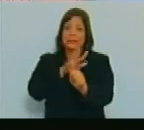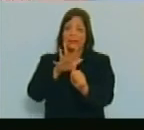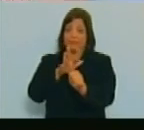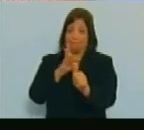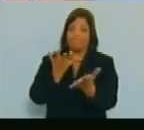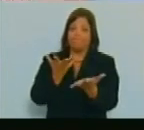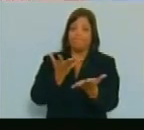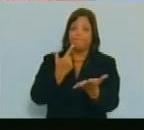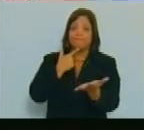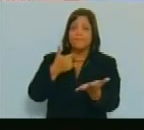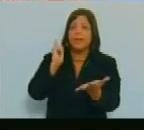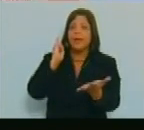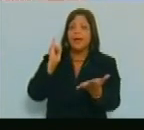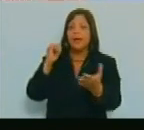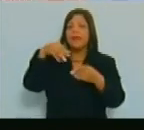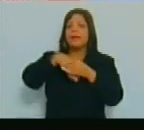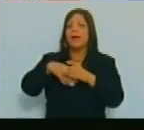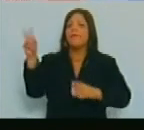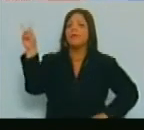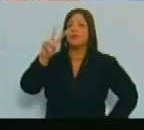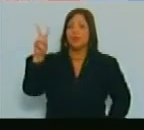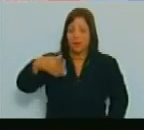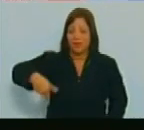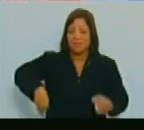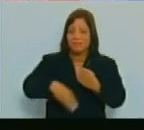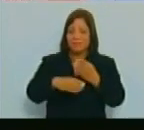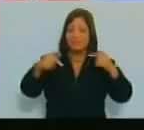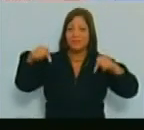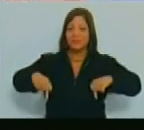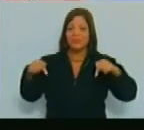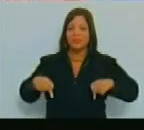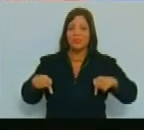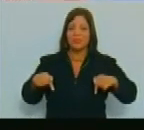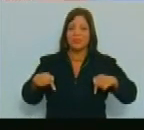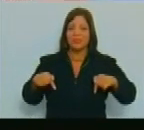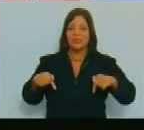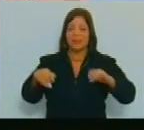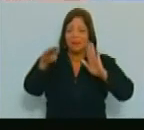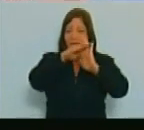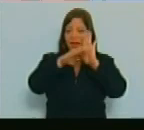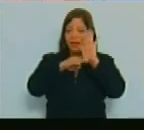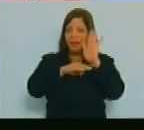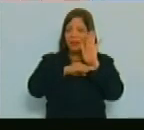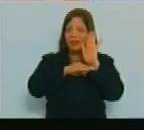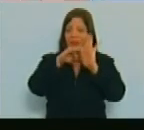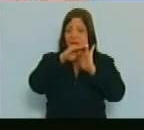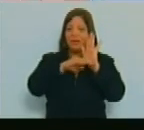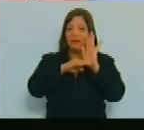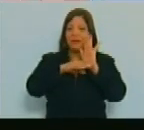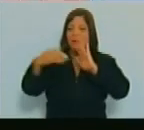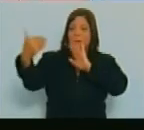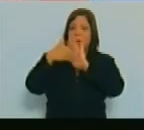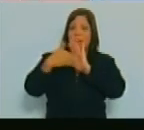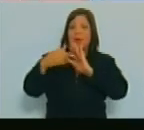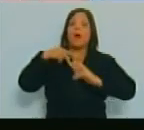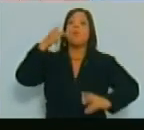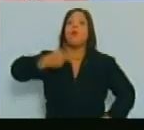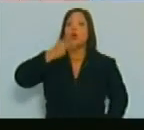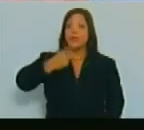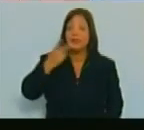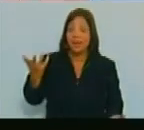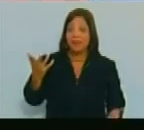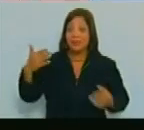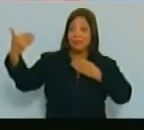en donde se encuentra inmersa venezuela dentro de esos ámbitos correctos tenemos una amenaza política